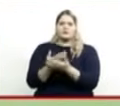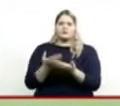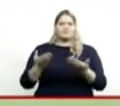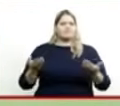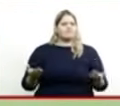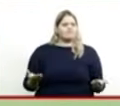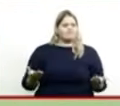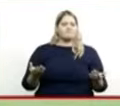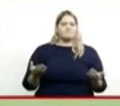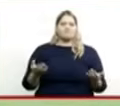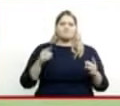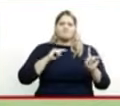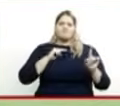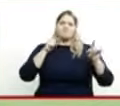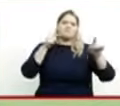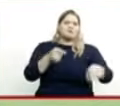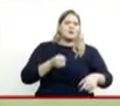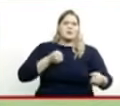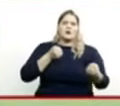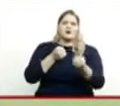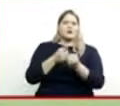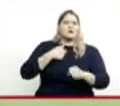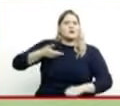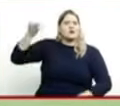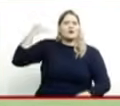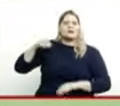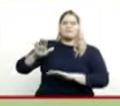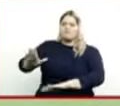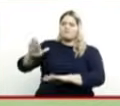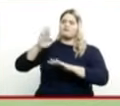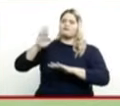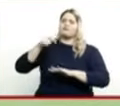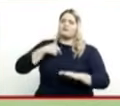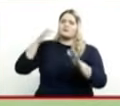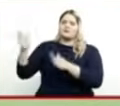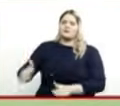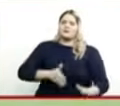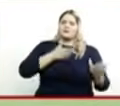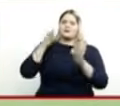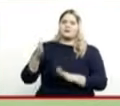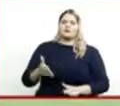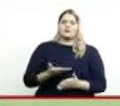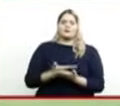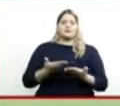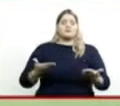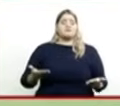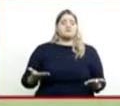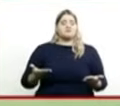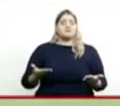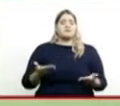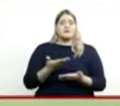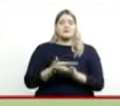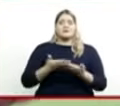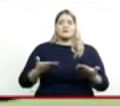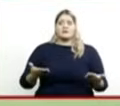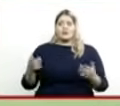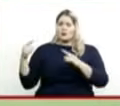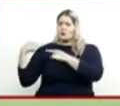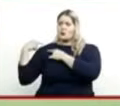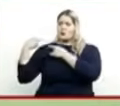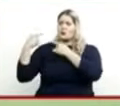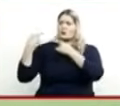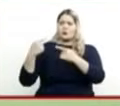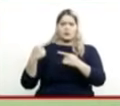Regresamos al campo, como lo ofrecí en mi plan de gobierno. En pocos meses